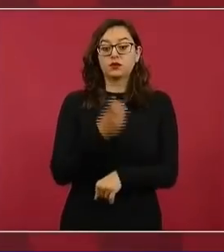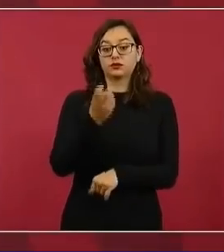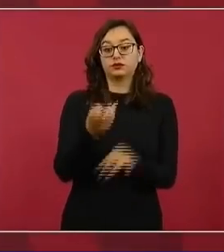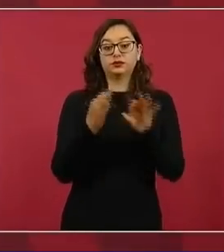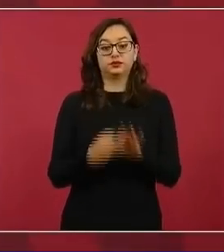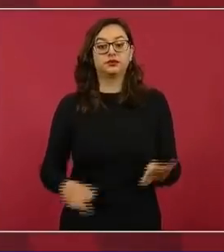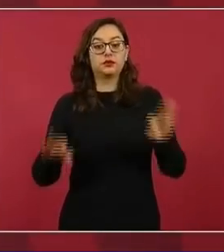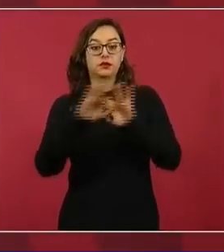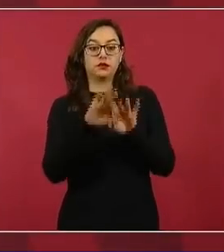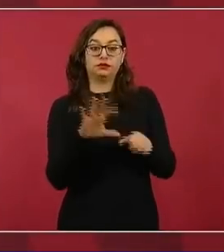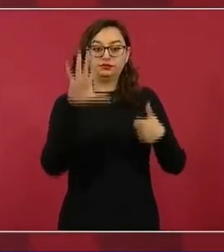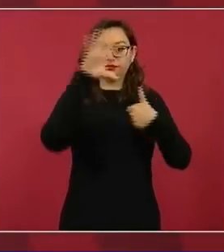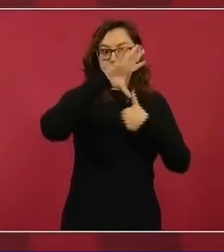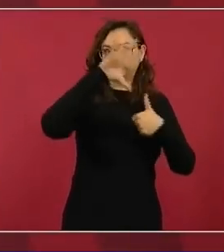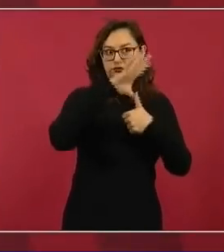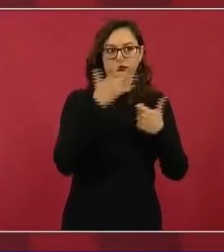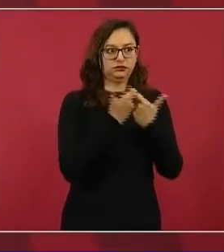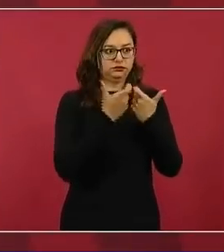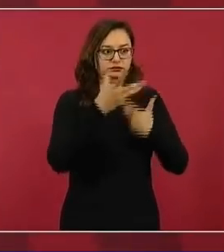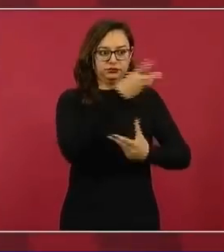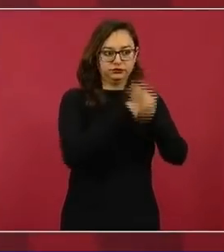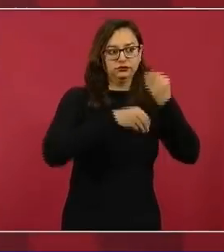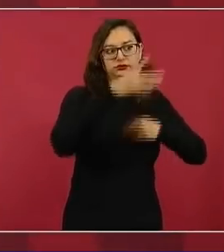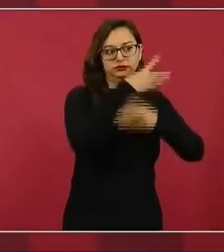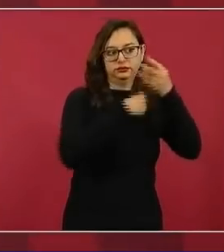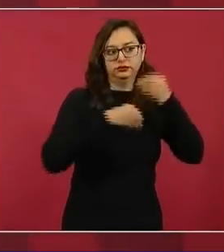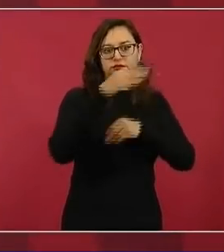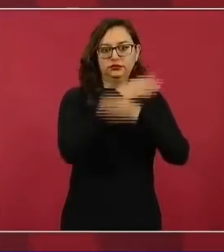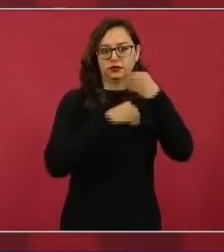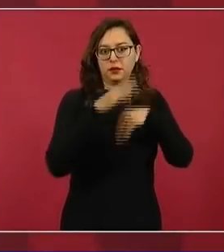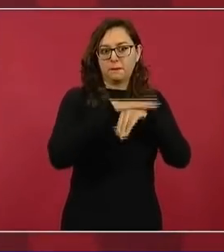eso con Lula,